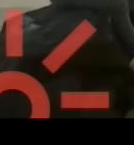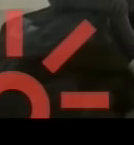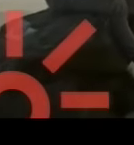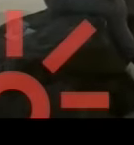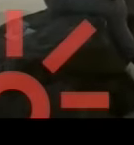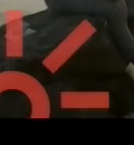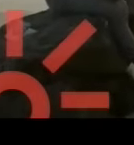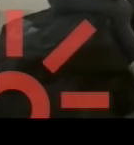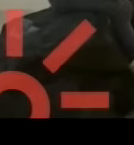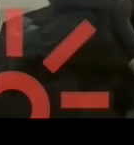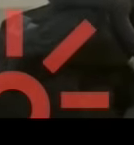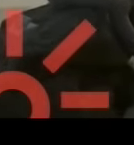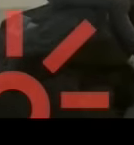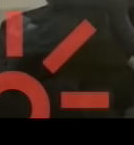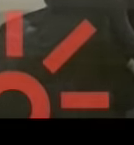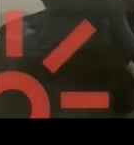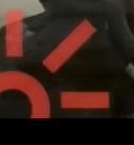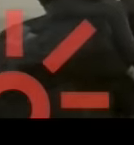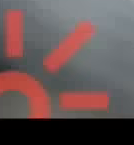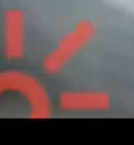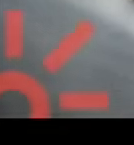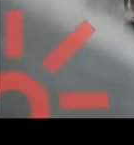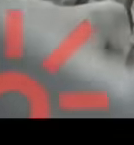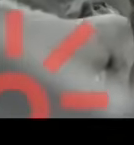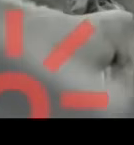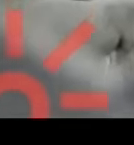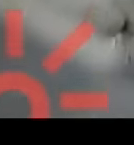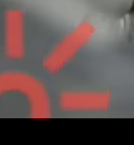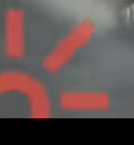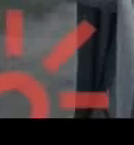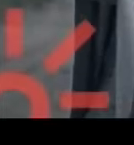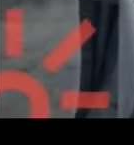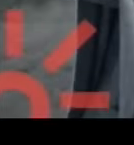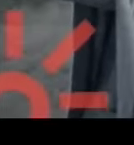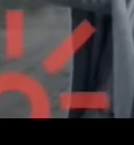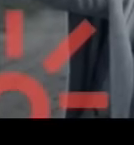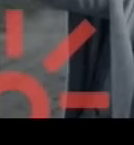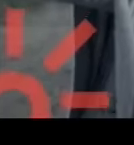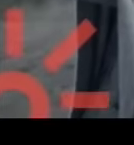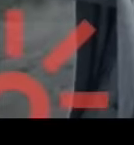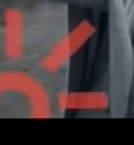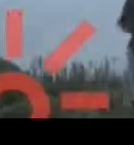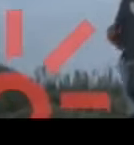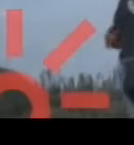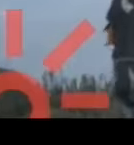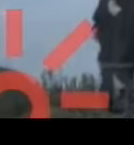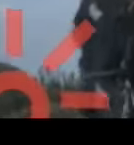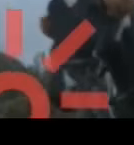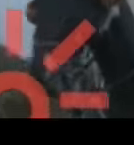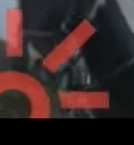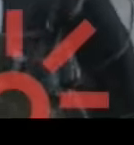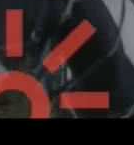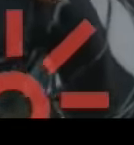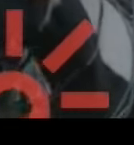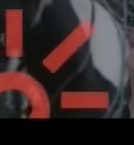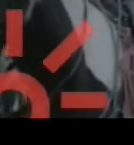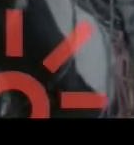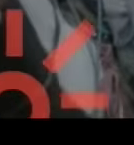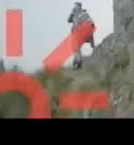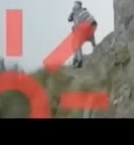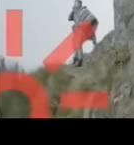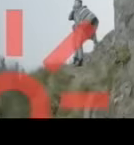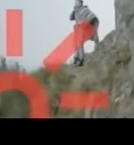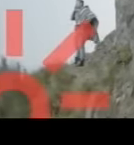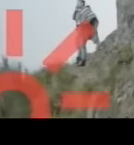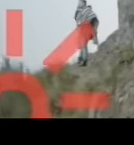mensajea ilimitadamente, como siempre lo soñaste. Además, incluyen megas gratis para que pases conectado. Con $2 tengo ilimitado por